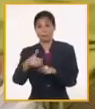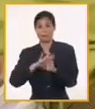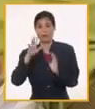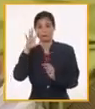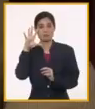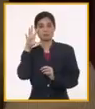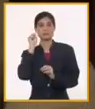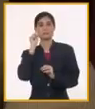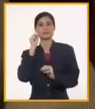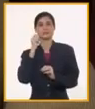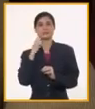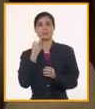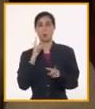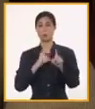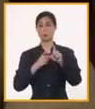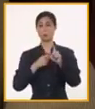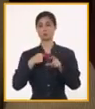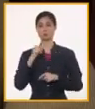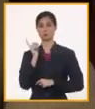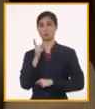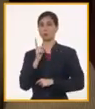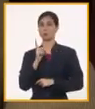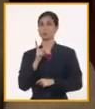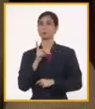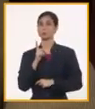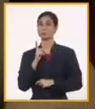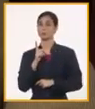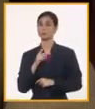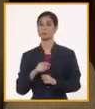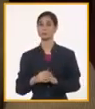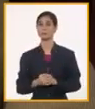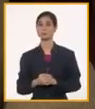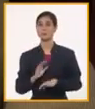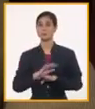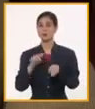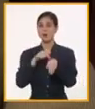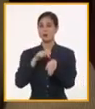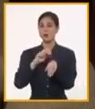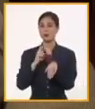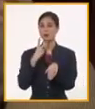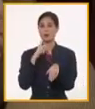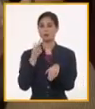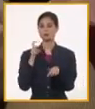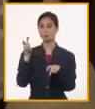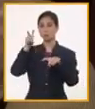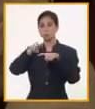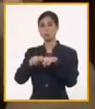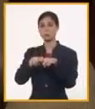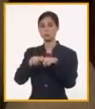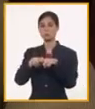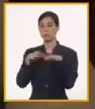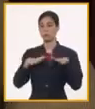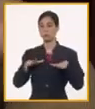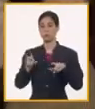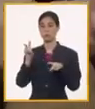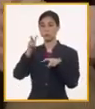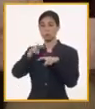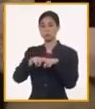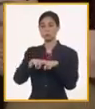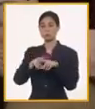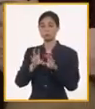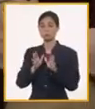equivocados. Espera, y yo, como a las 2 horas de estar ahí sentado, que fue toda la madre, mientras tanto se